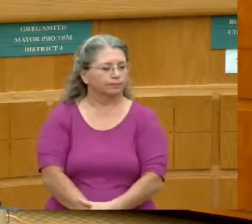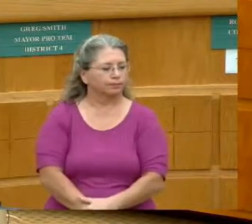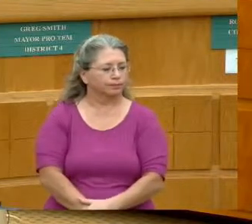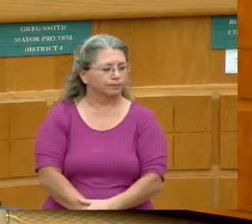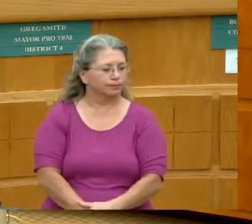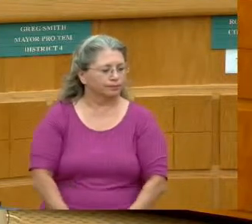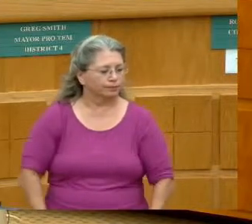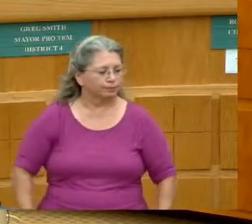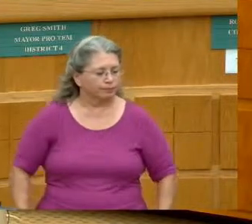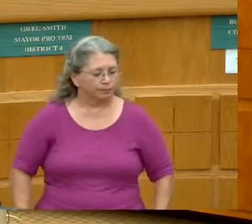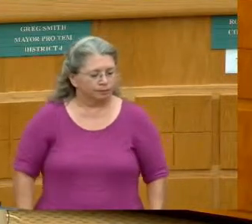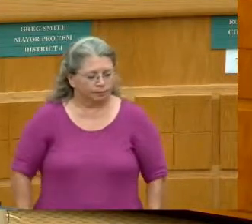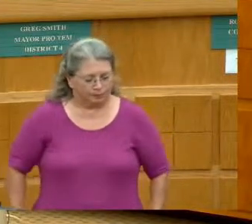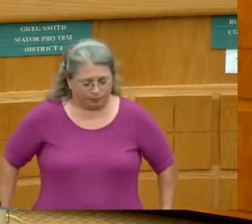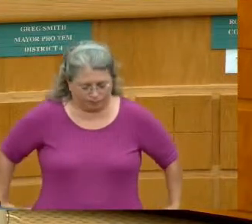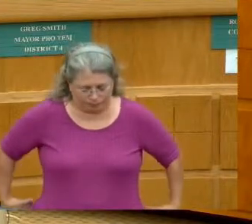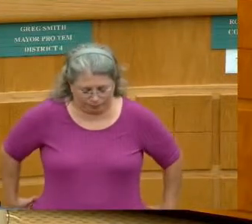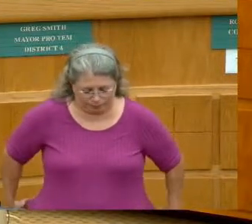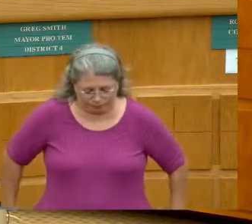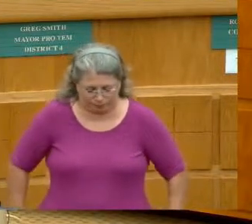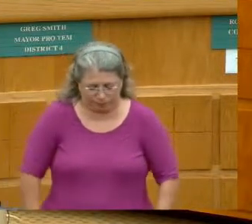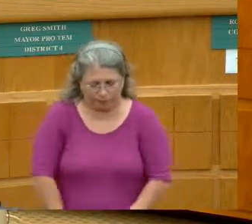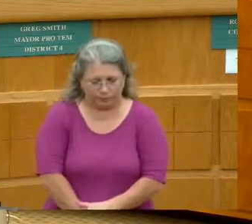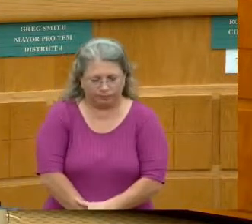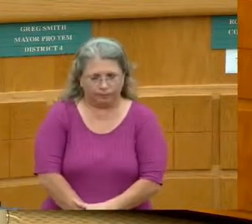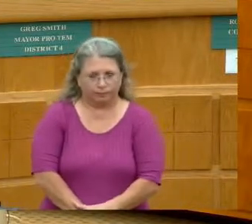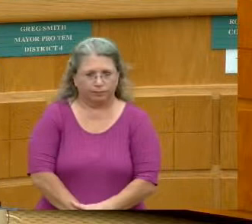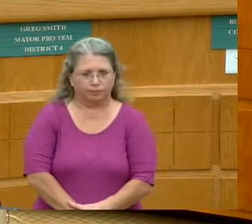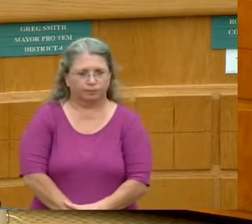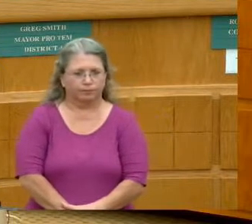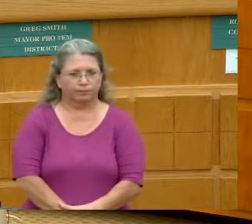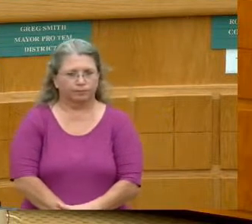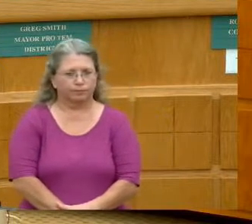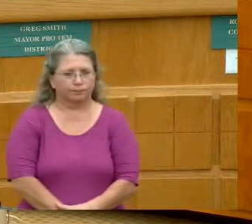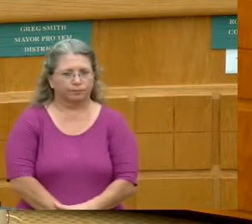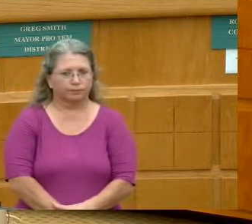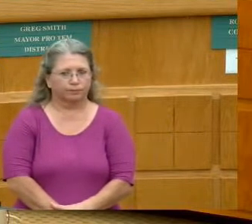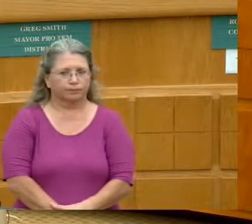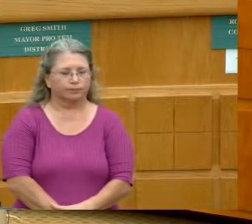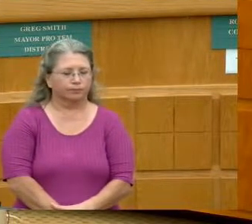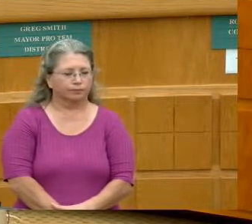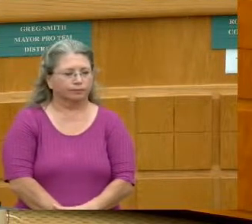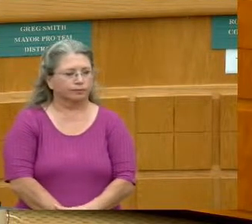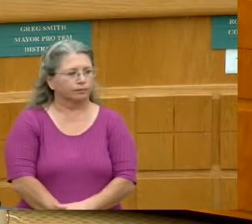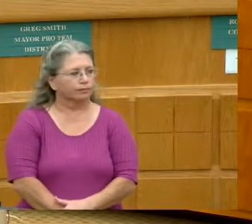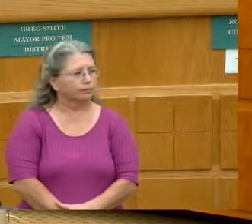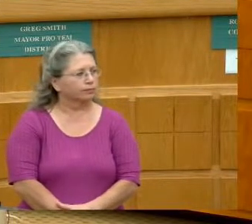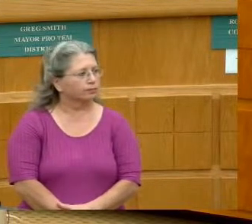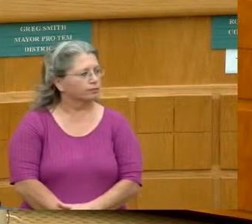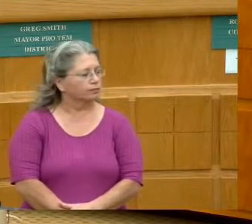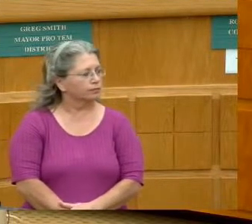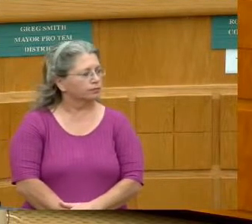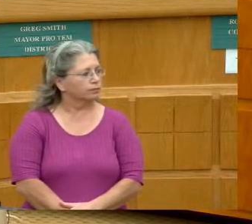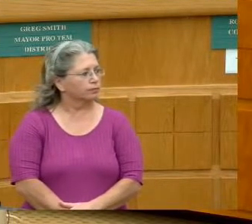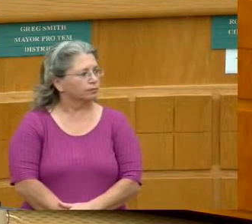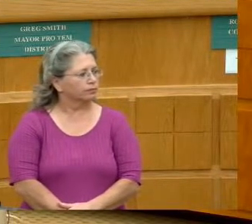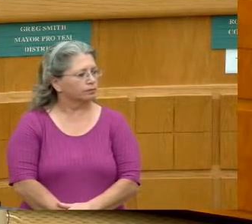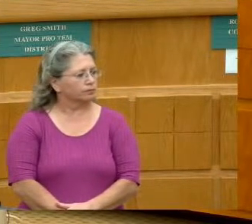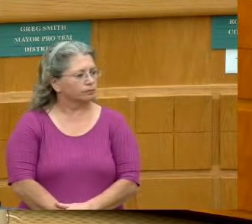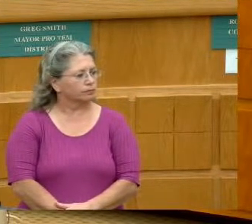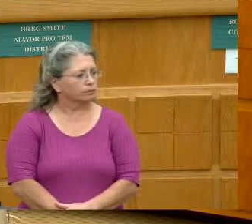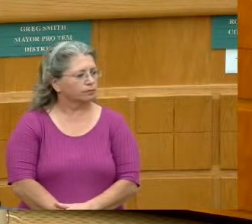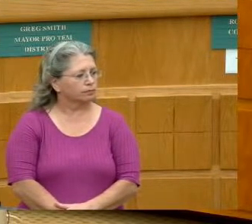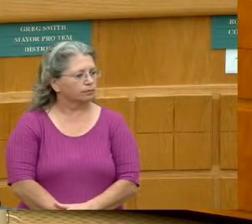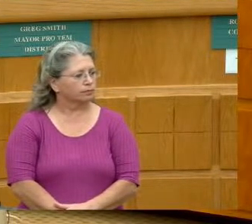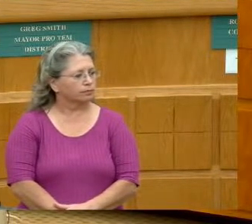más recientes, recibidas hace solo unos minutos, es de 15 casos para el día de hoy. Esta semana ha sido una semana en donde